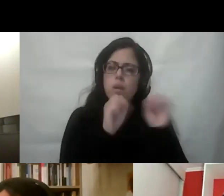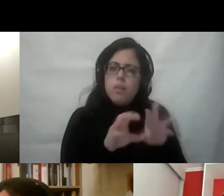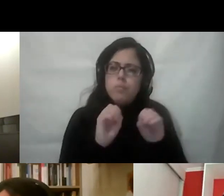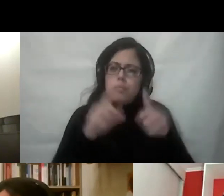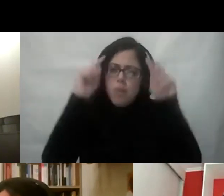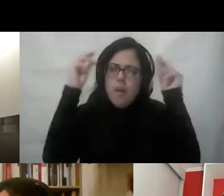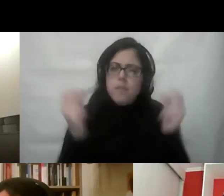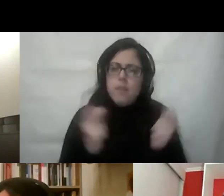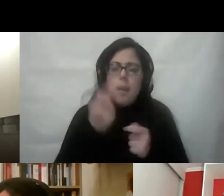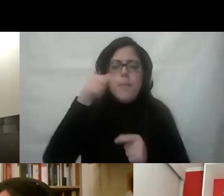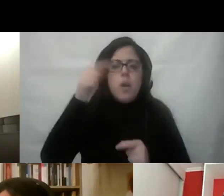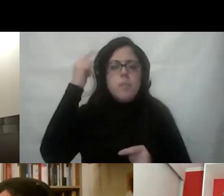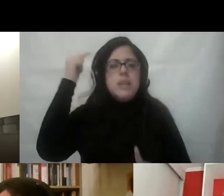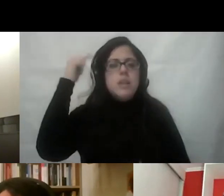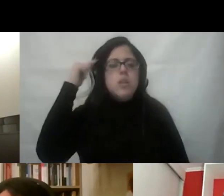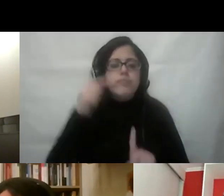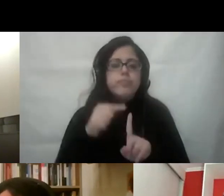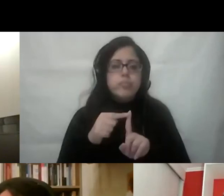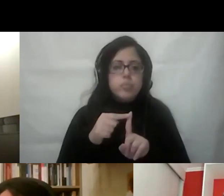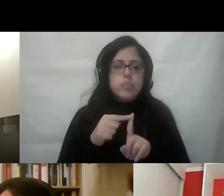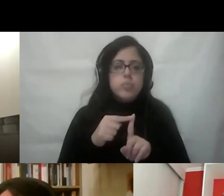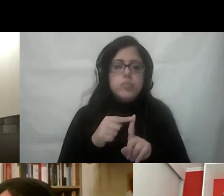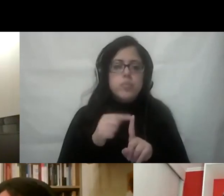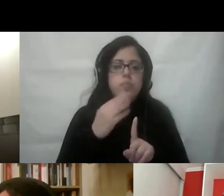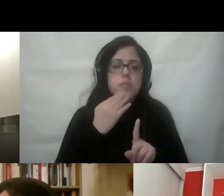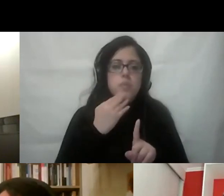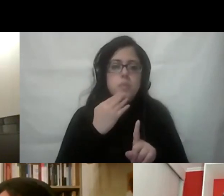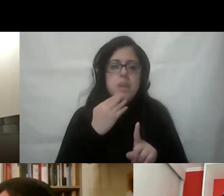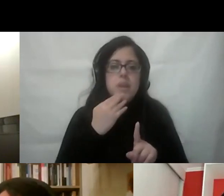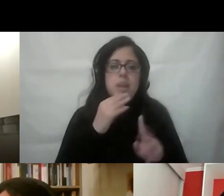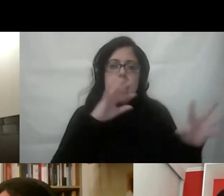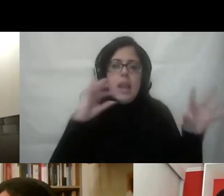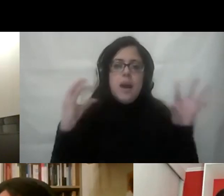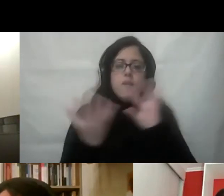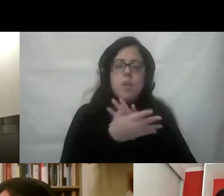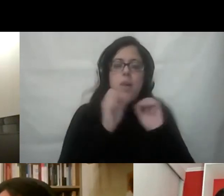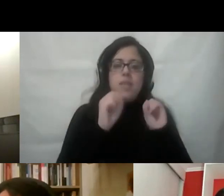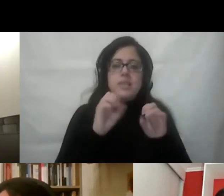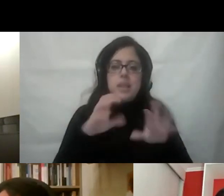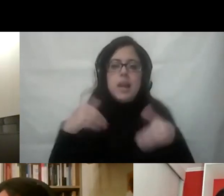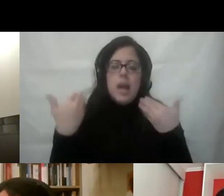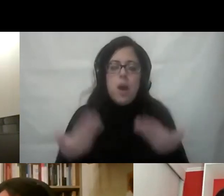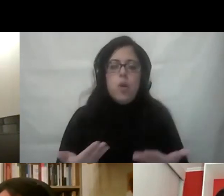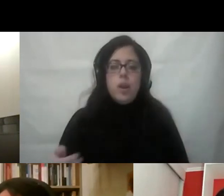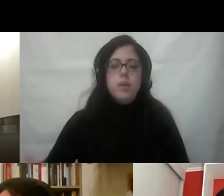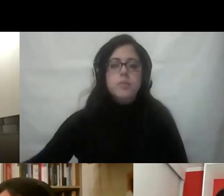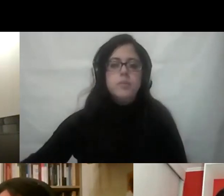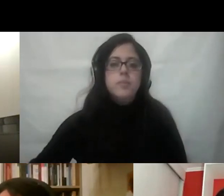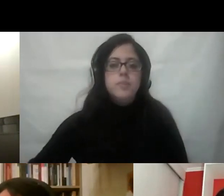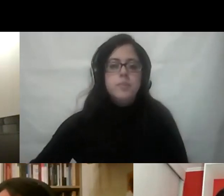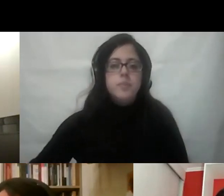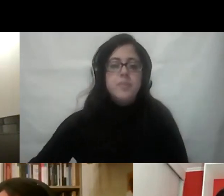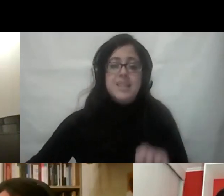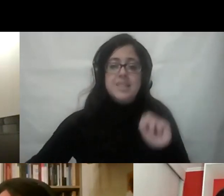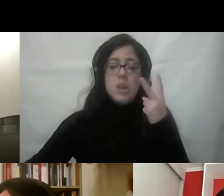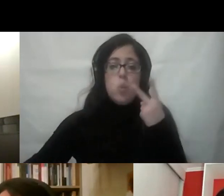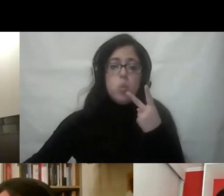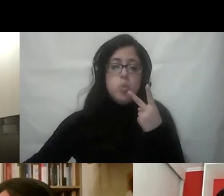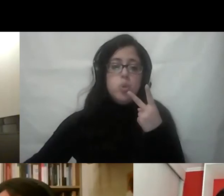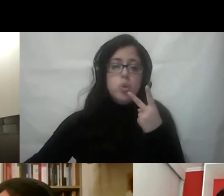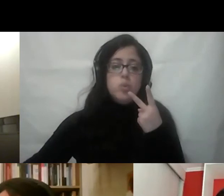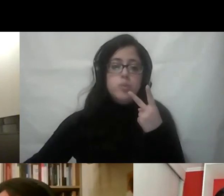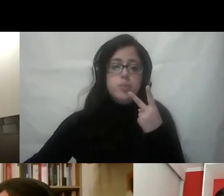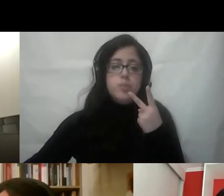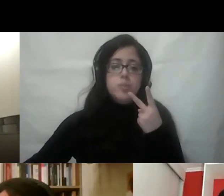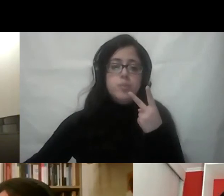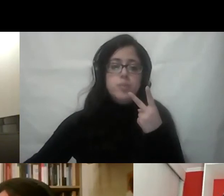pensando en las priorizaciones y en la manera de enseñar en estos momentos? La segunda,